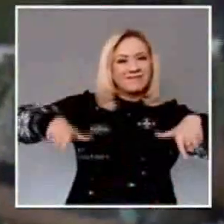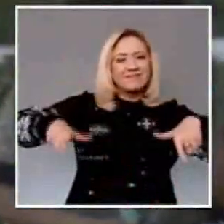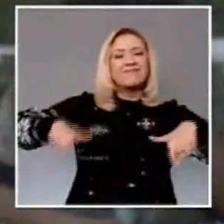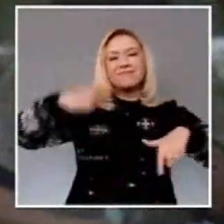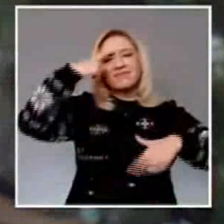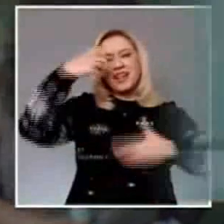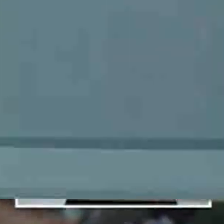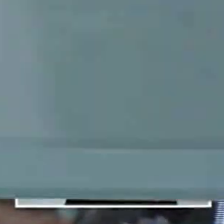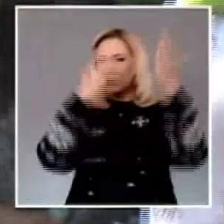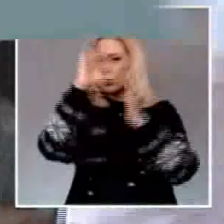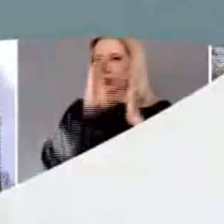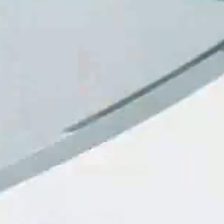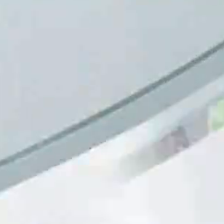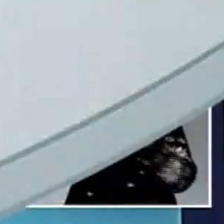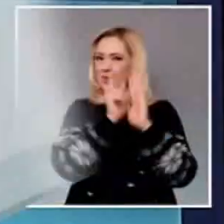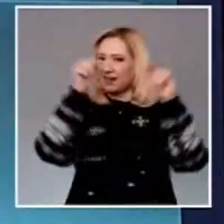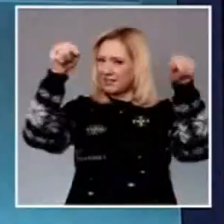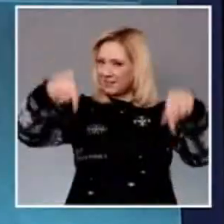Constitucionales.